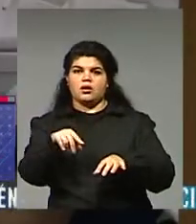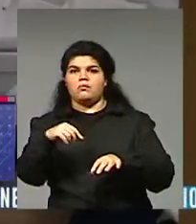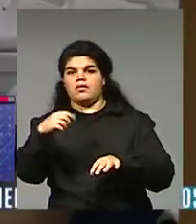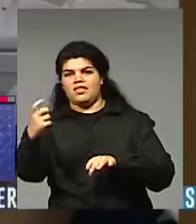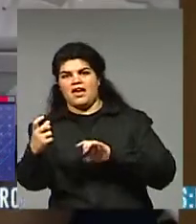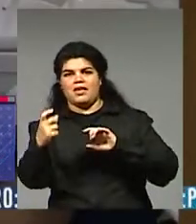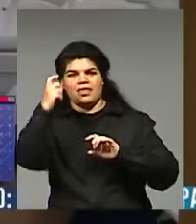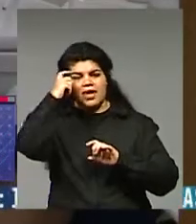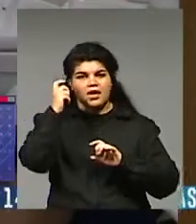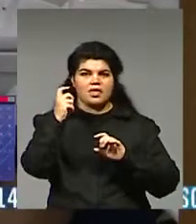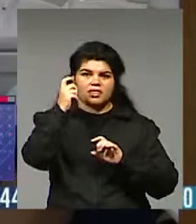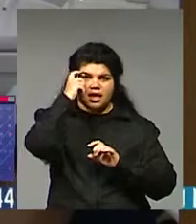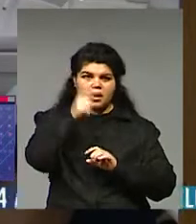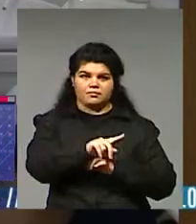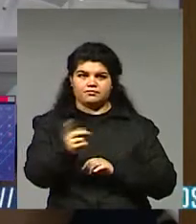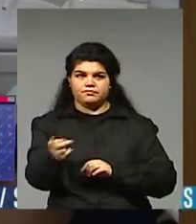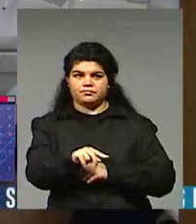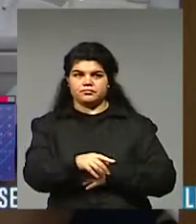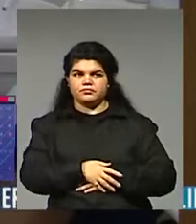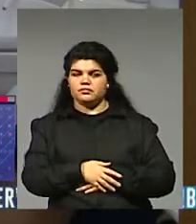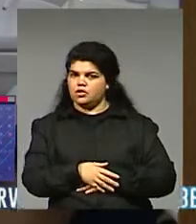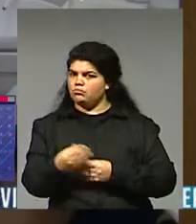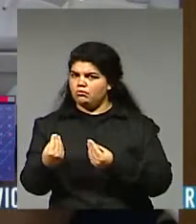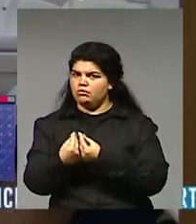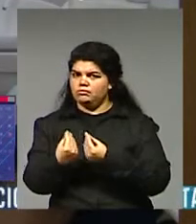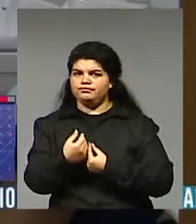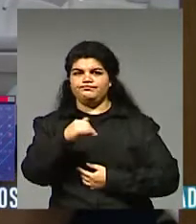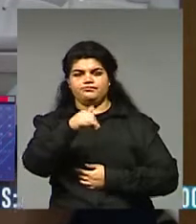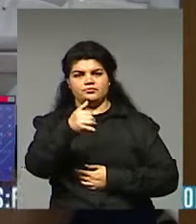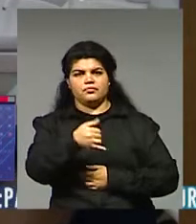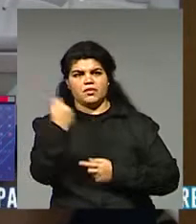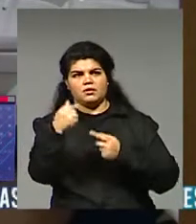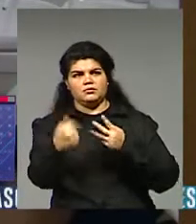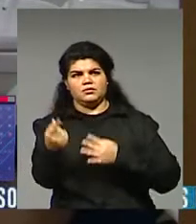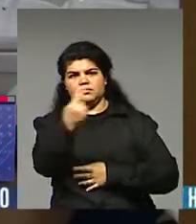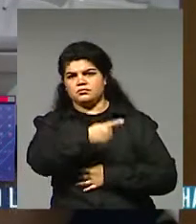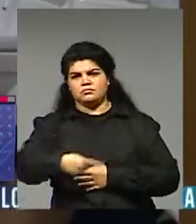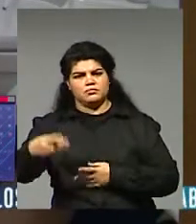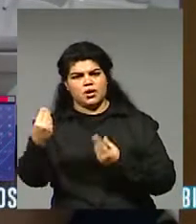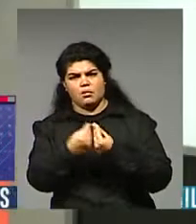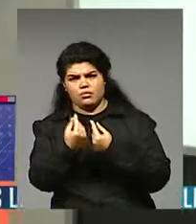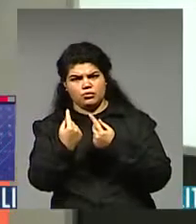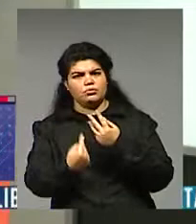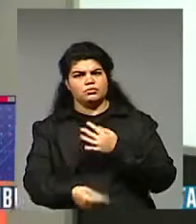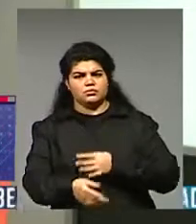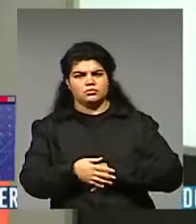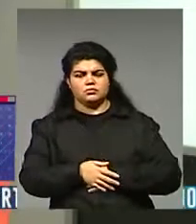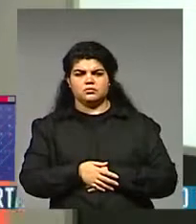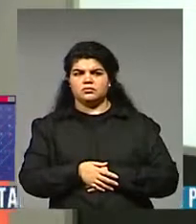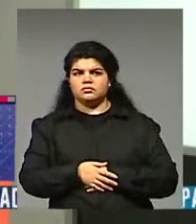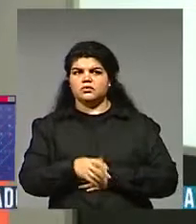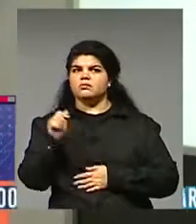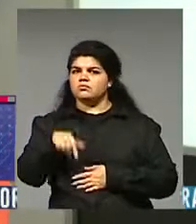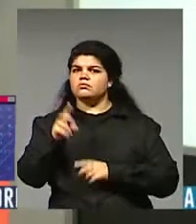O sea que es importante la cantidad. Es bastante, ¿no?, de gente. Sí, es bastante la cantidad de pacientes que son atendidos a la semana. En el caso específico que esto es